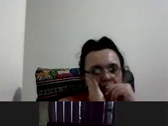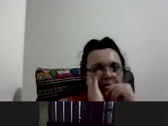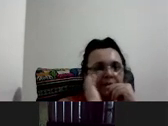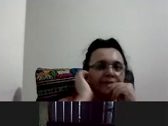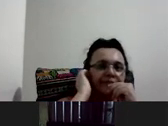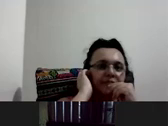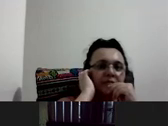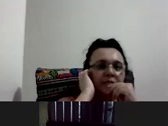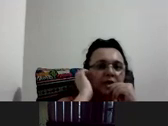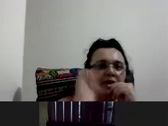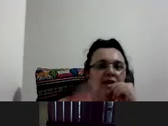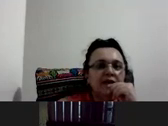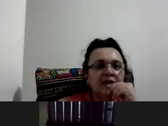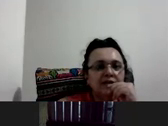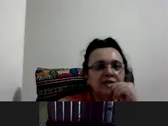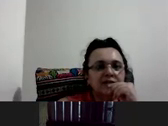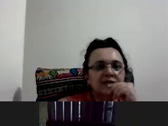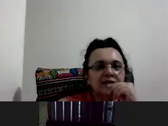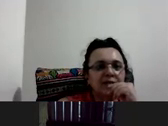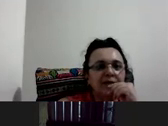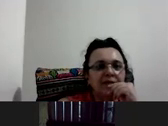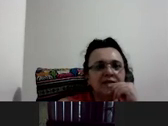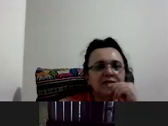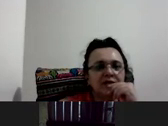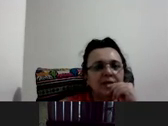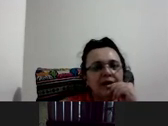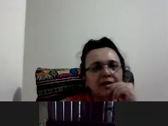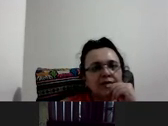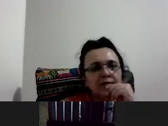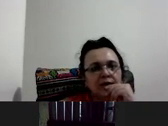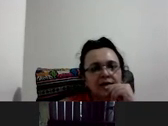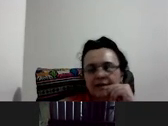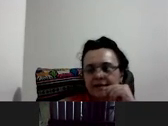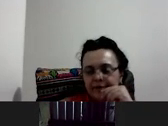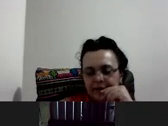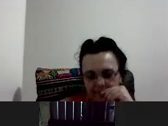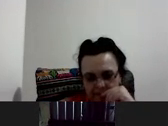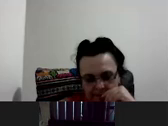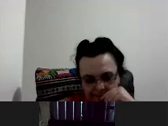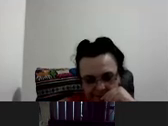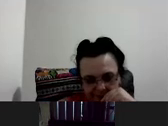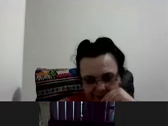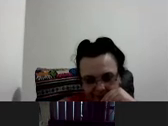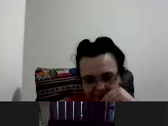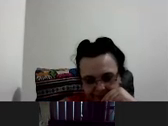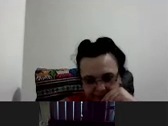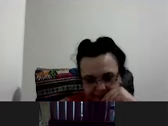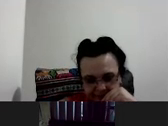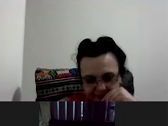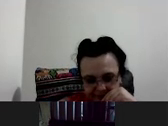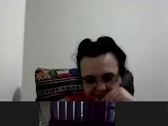la muela. Entonces, normalmente son las muelas las que no duelen. ¿Y saben por qué?